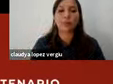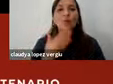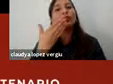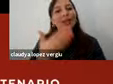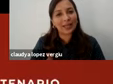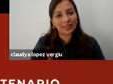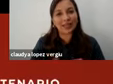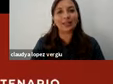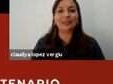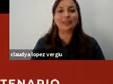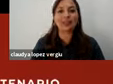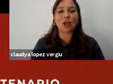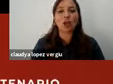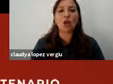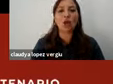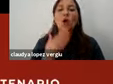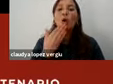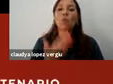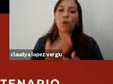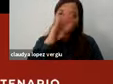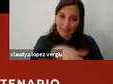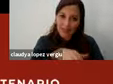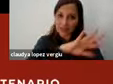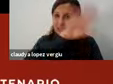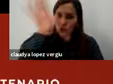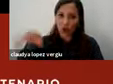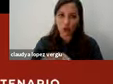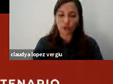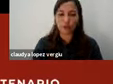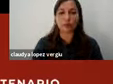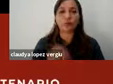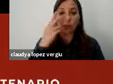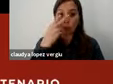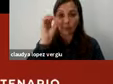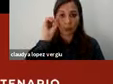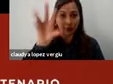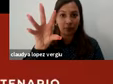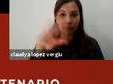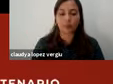gracias, Elizabeth. Buenas tardes a todos. Voy a empezar a compartir pantalla.